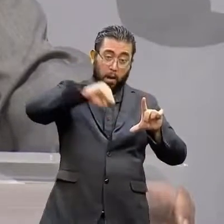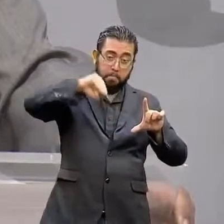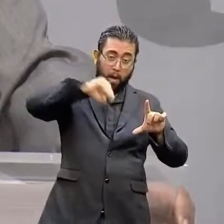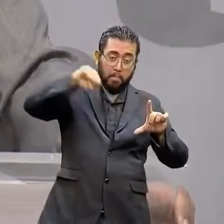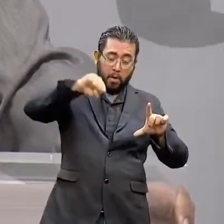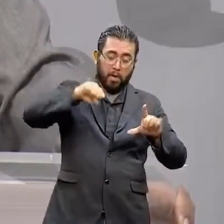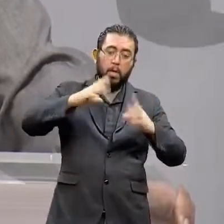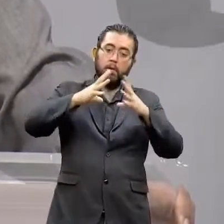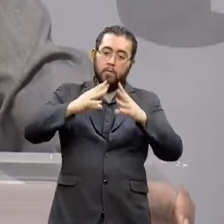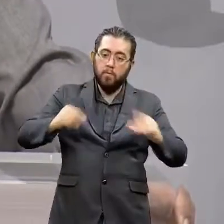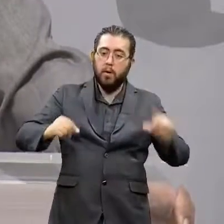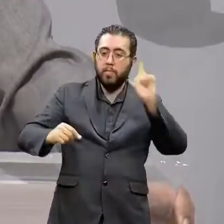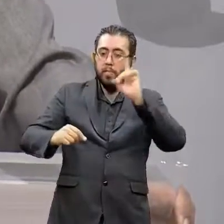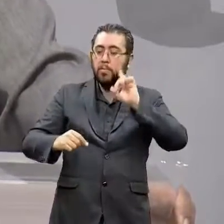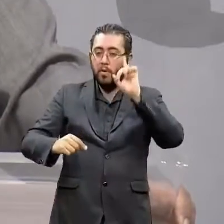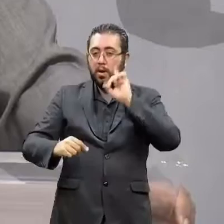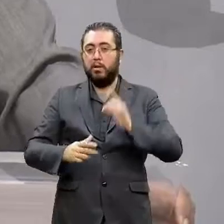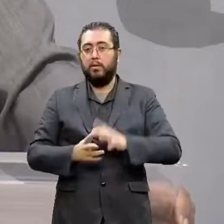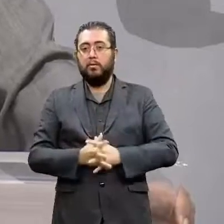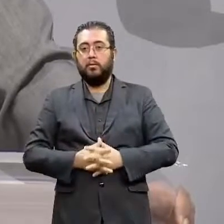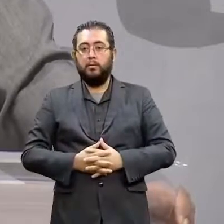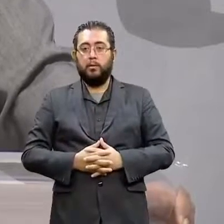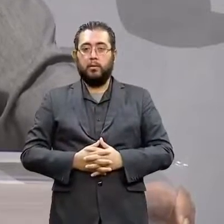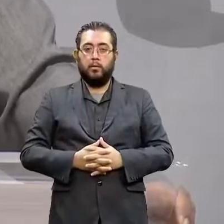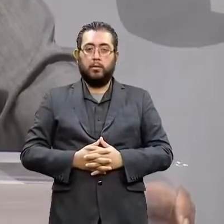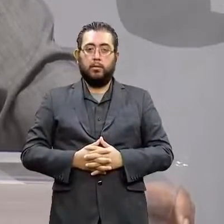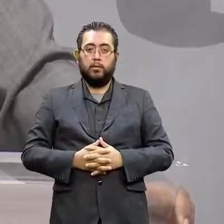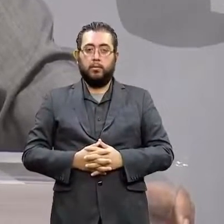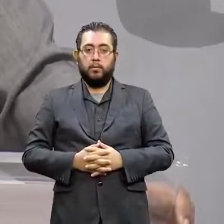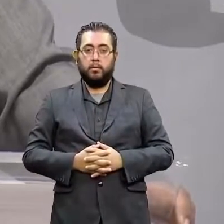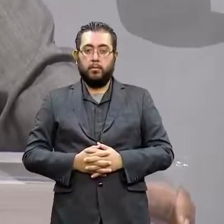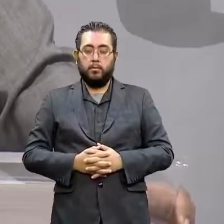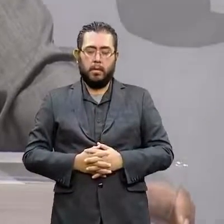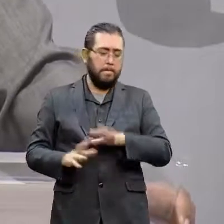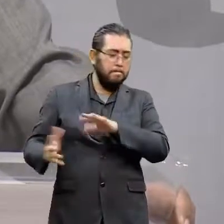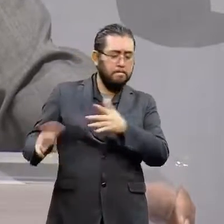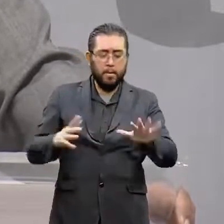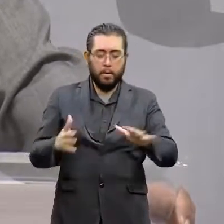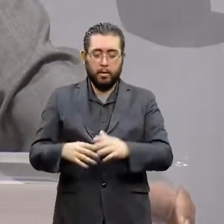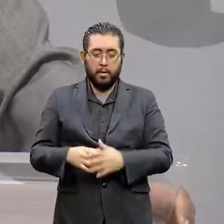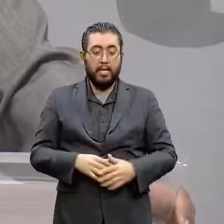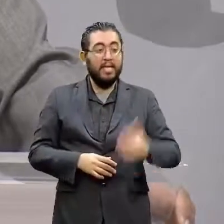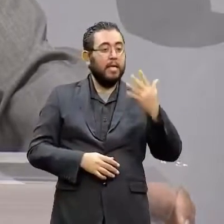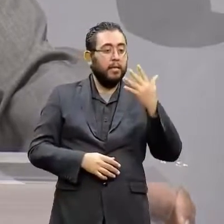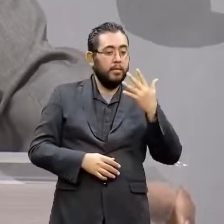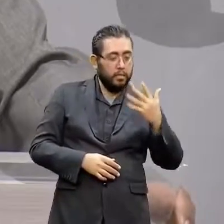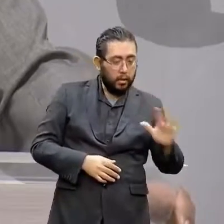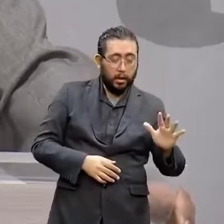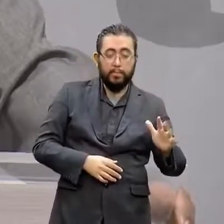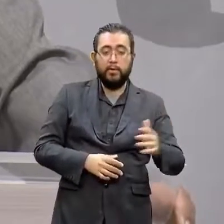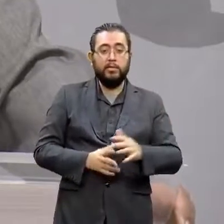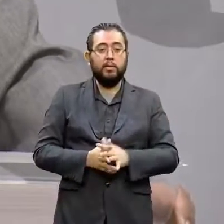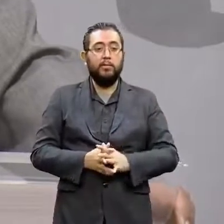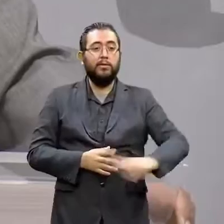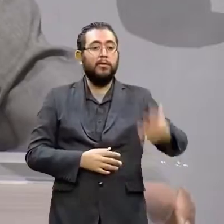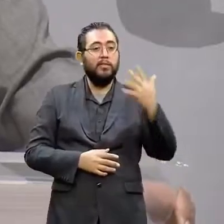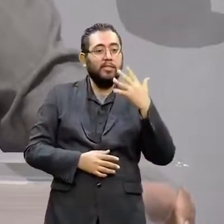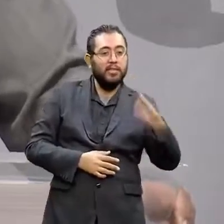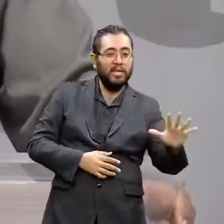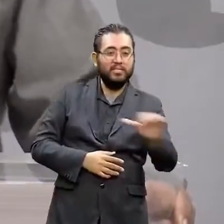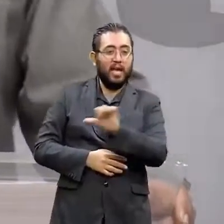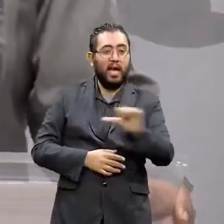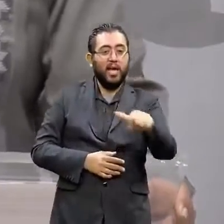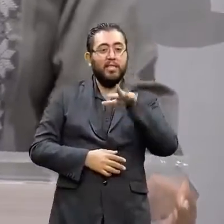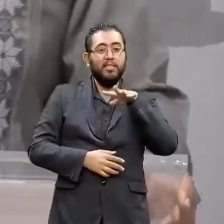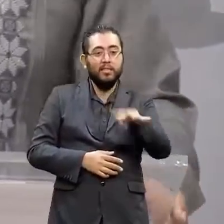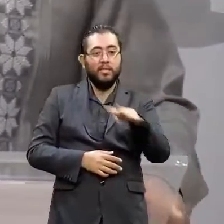mujeres sino de las mujeres entre los 10 y los 19 años de edad es el más